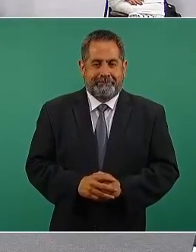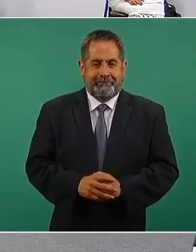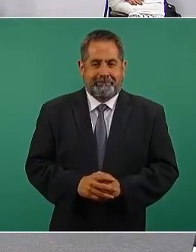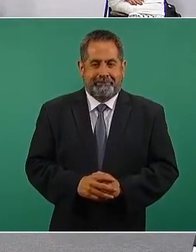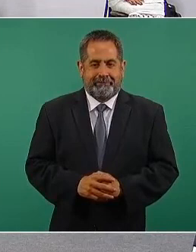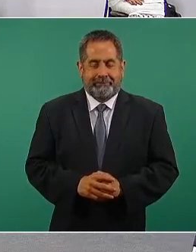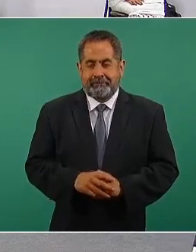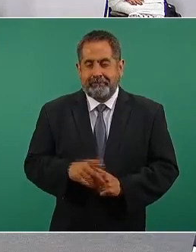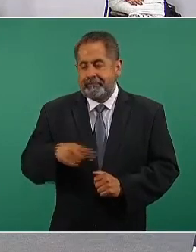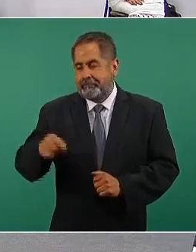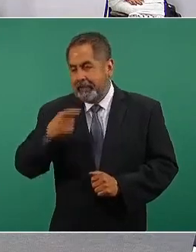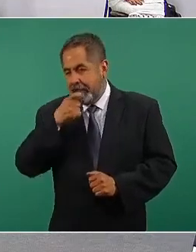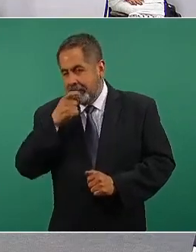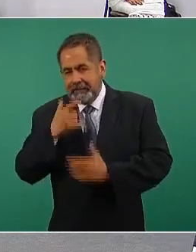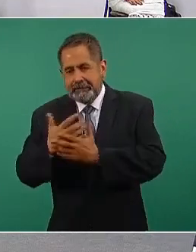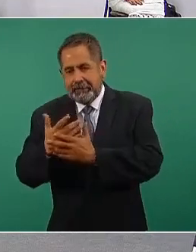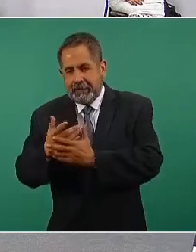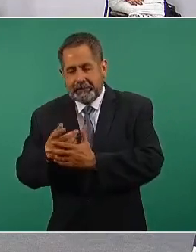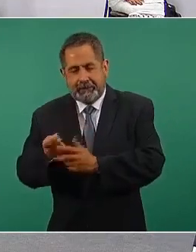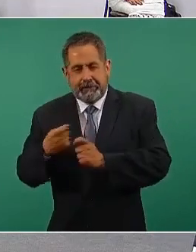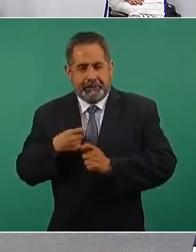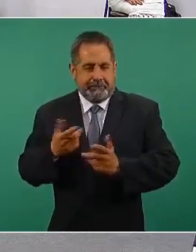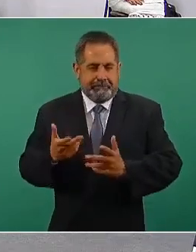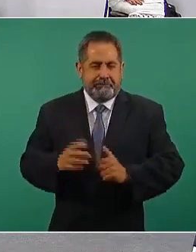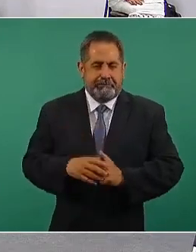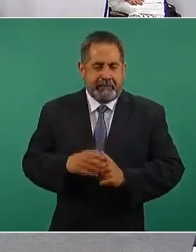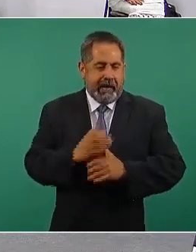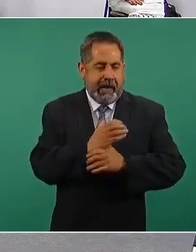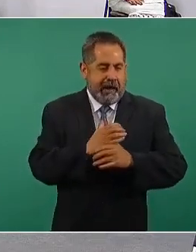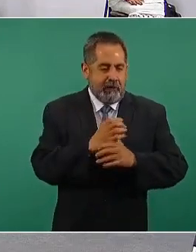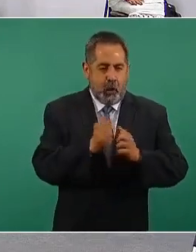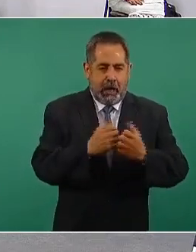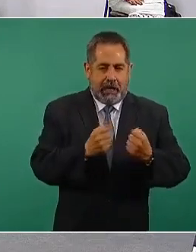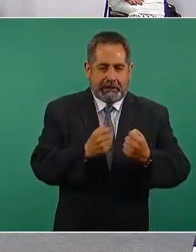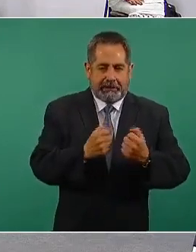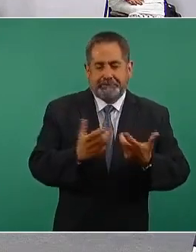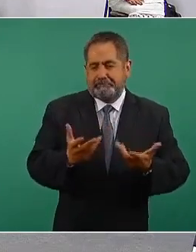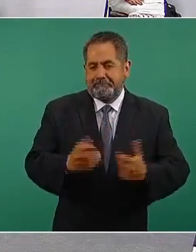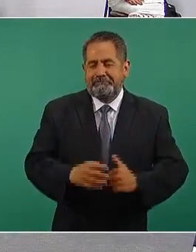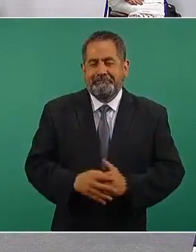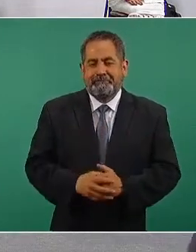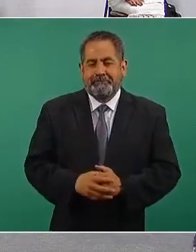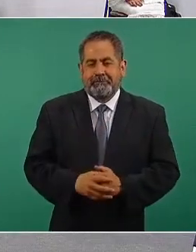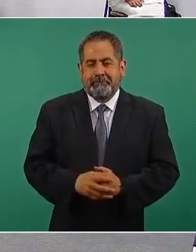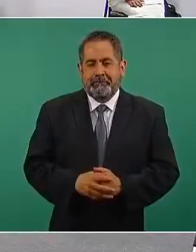Las galletas de agua están esperando, y el café con leche.